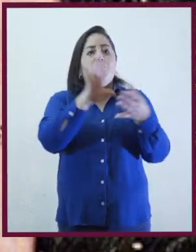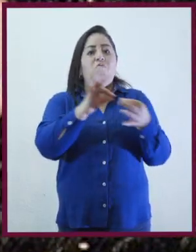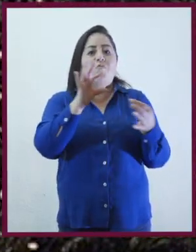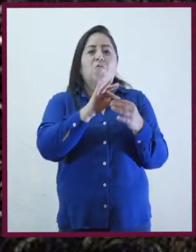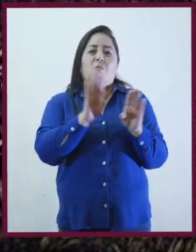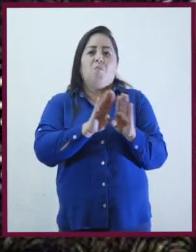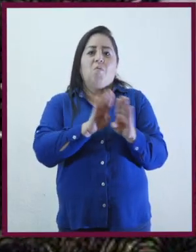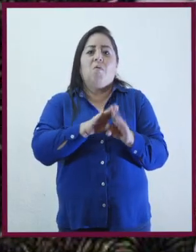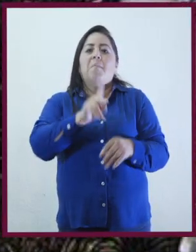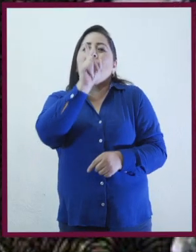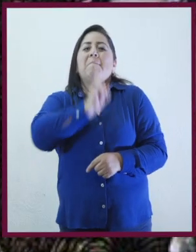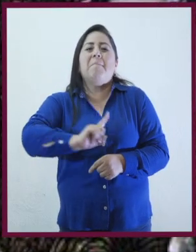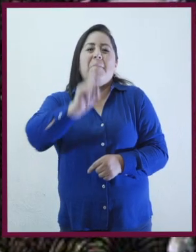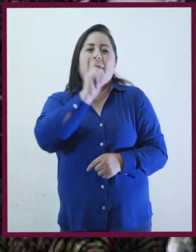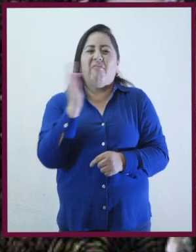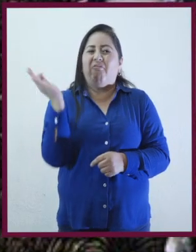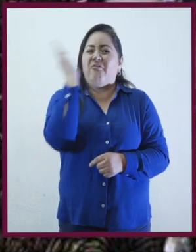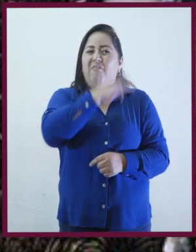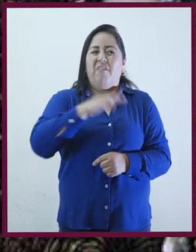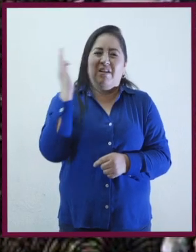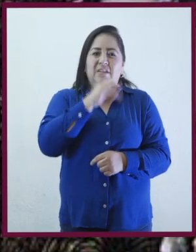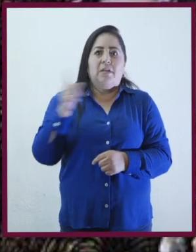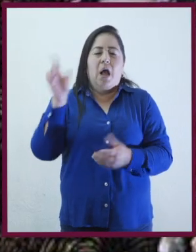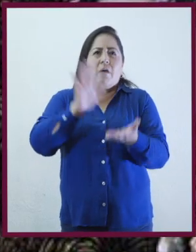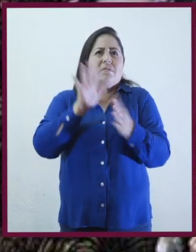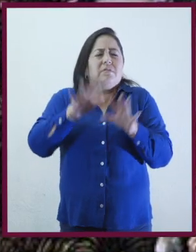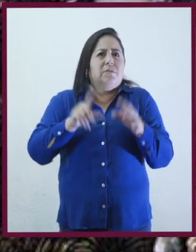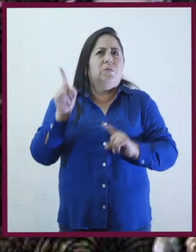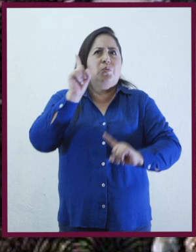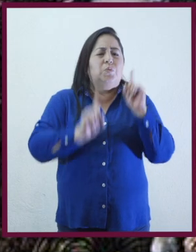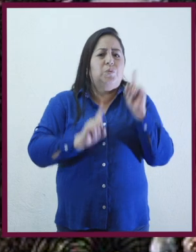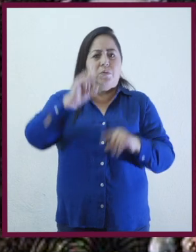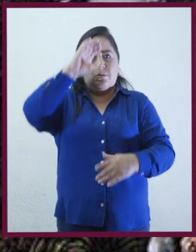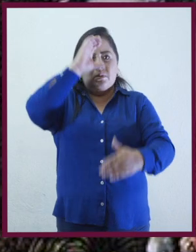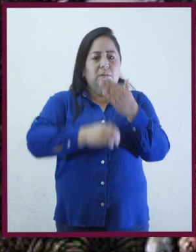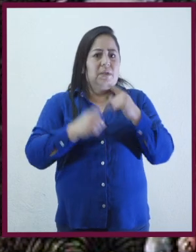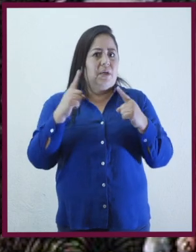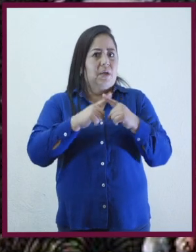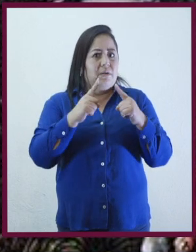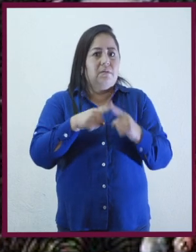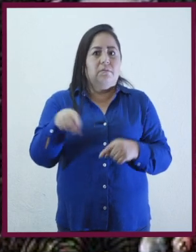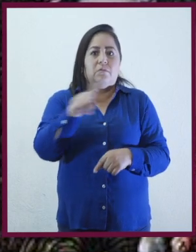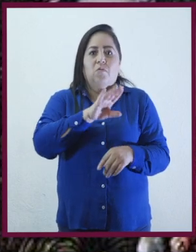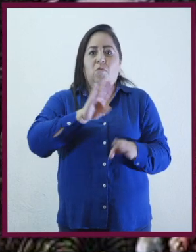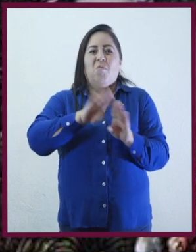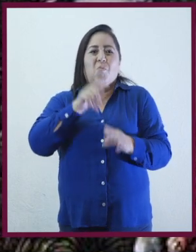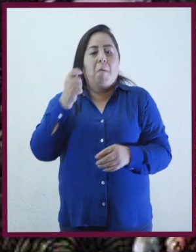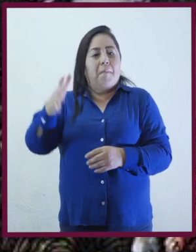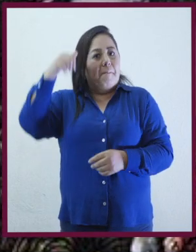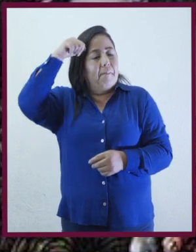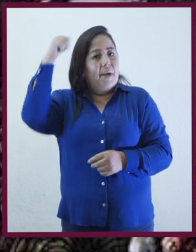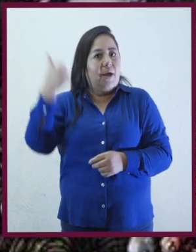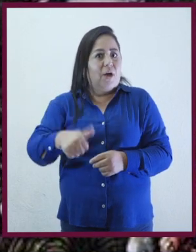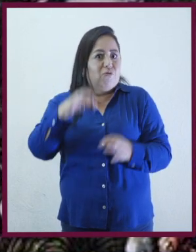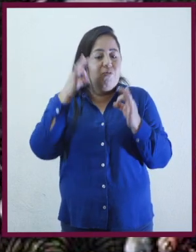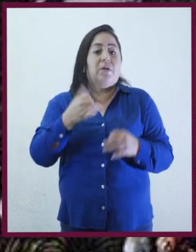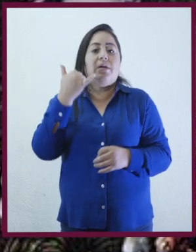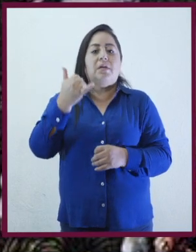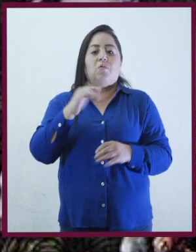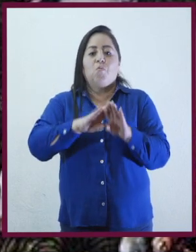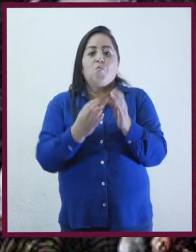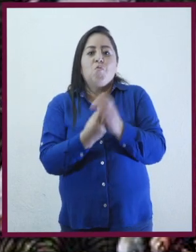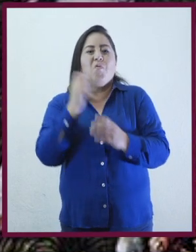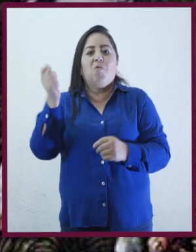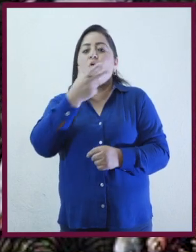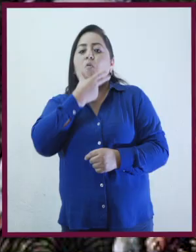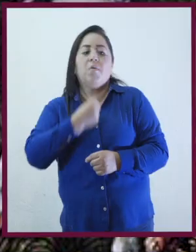una blasfemia, es decir, ponía en duda la idea de la Iglesia Católica, negando el pecado original y la creación